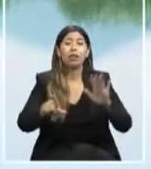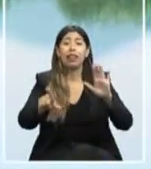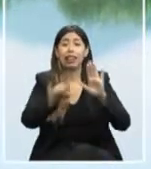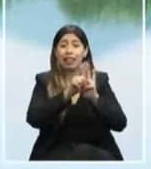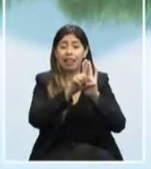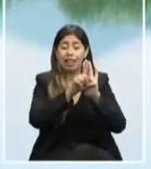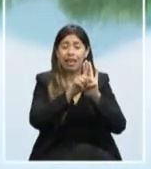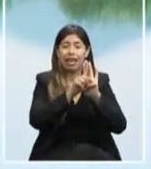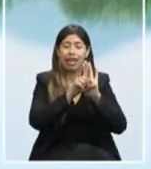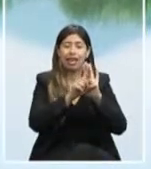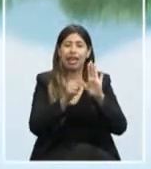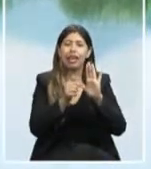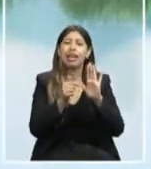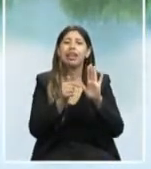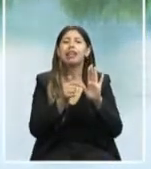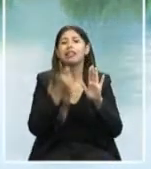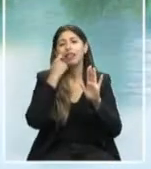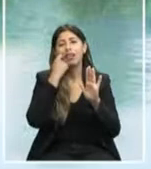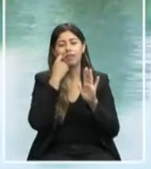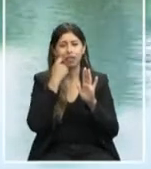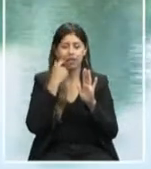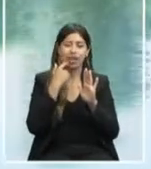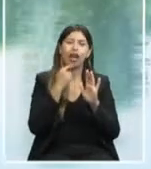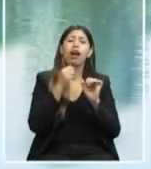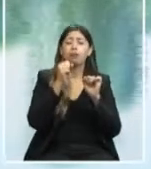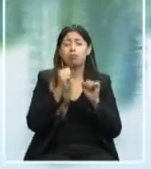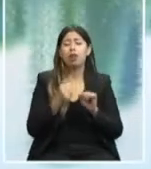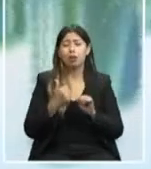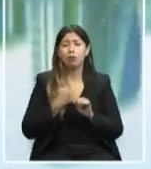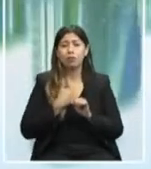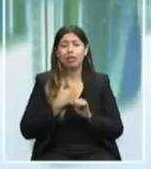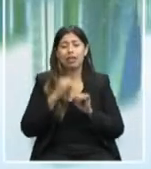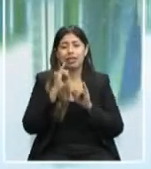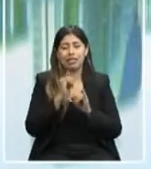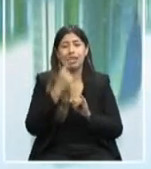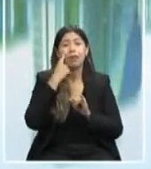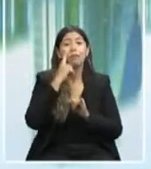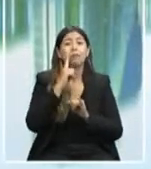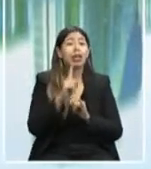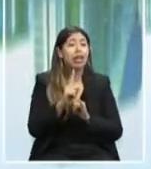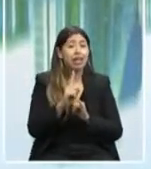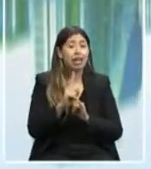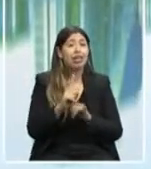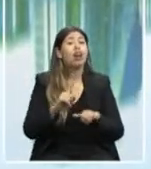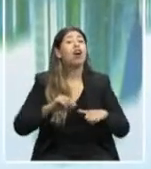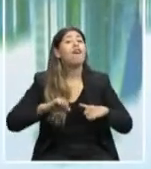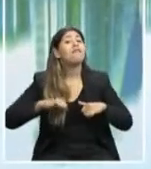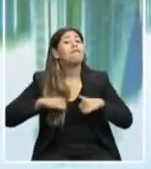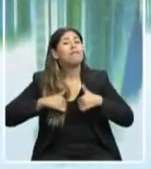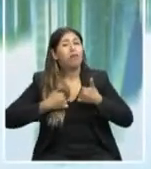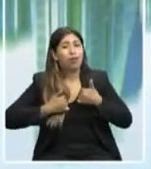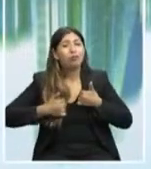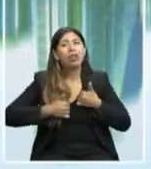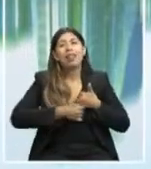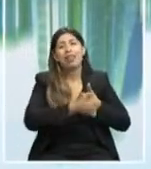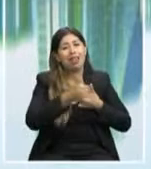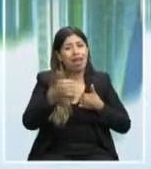es en alguna medida un medio para cumplirlo, pero es una voluntad entre